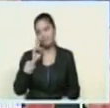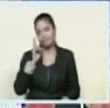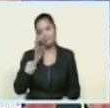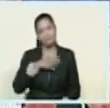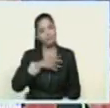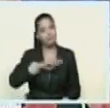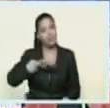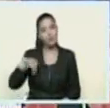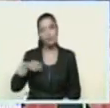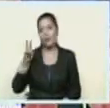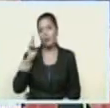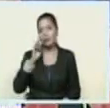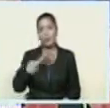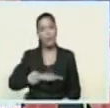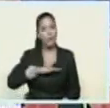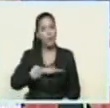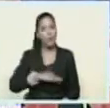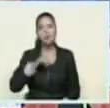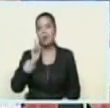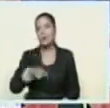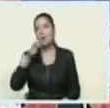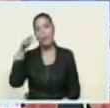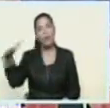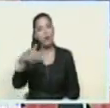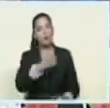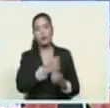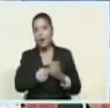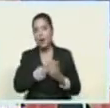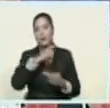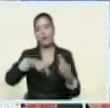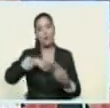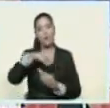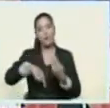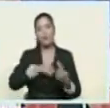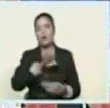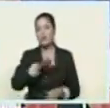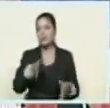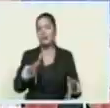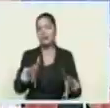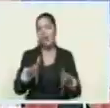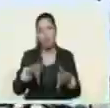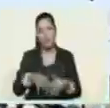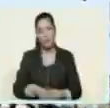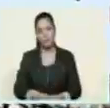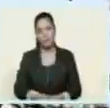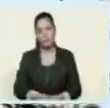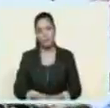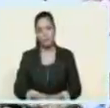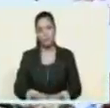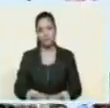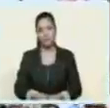tenemos la moral y tenemos actuar lo que ama su revolución por eso ganamos